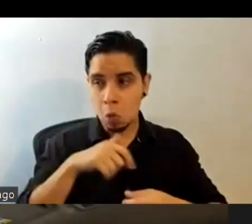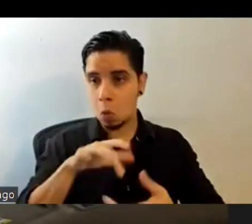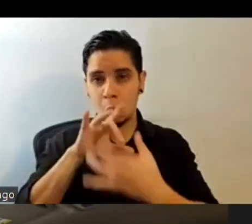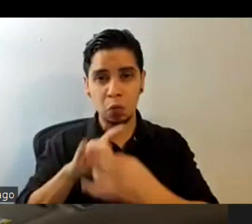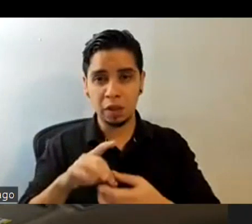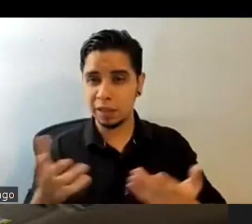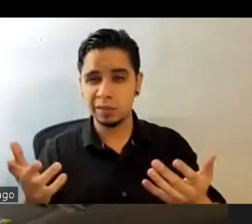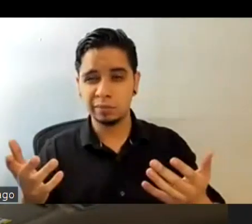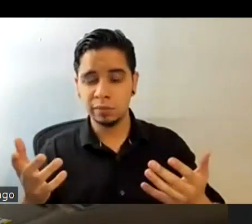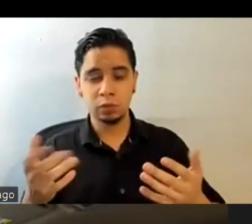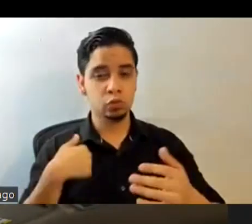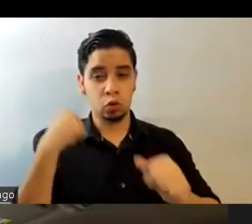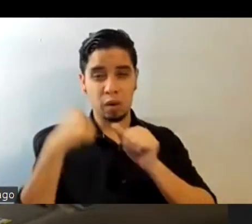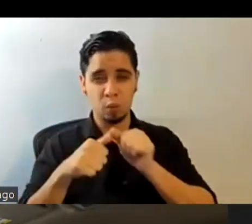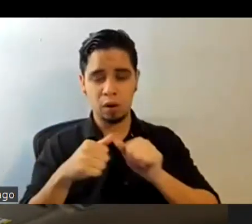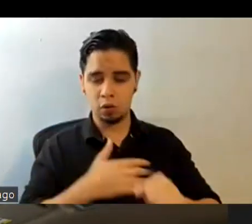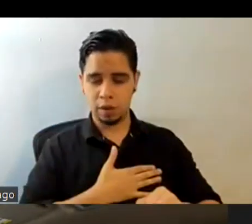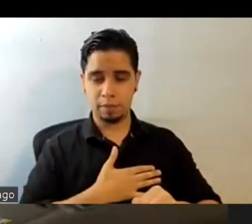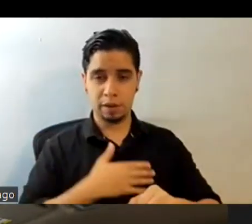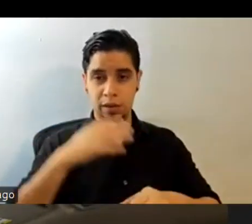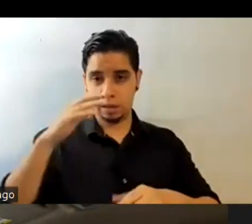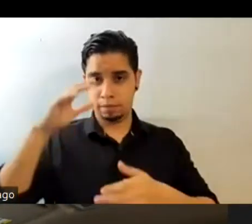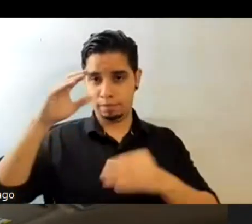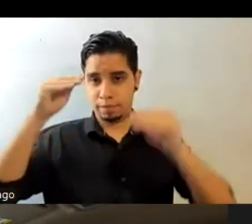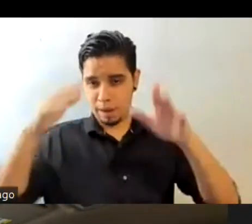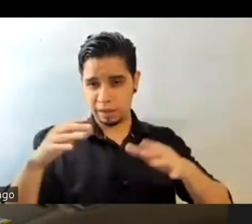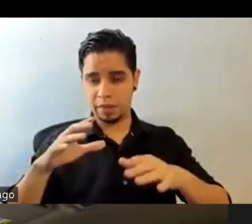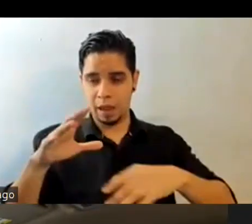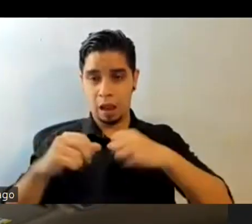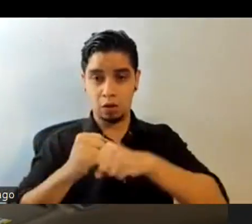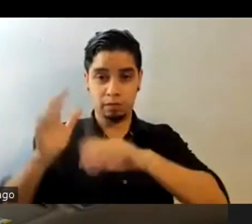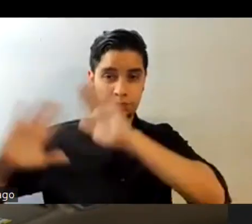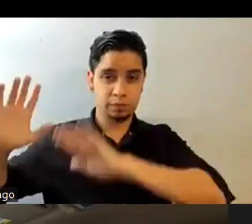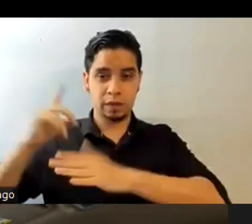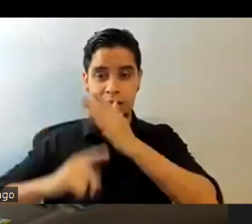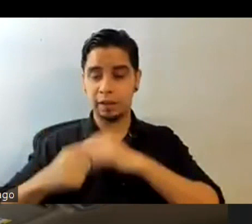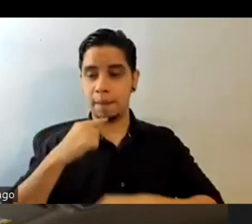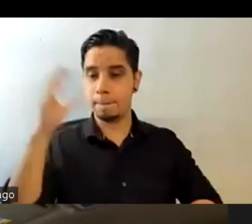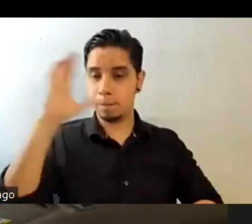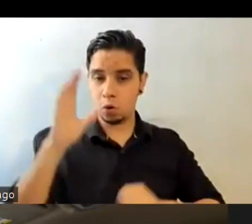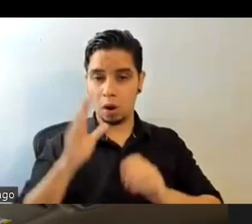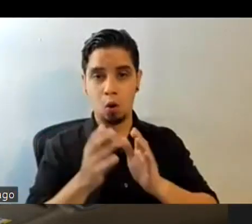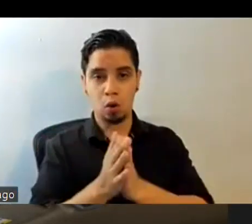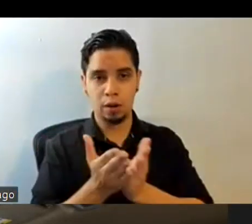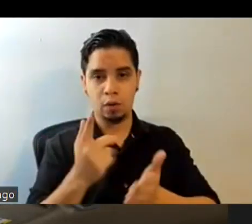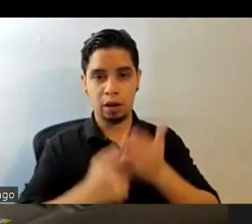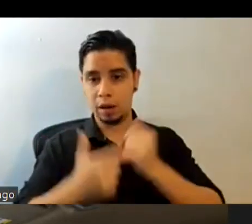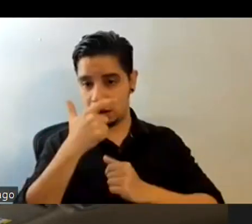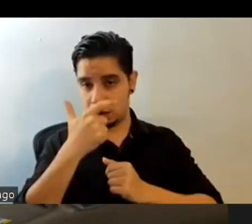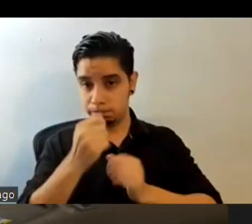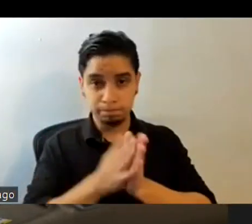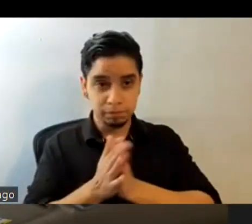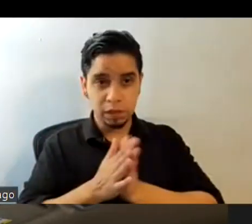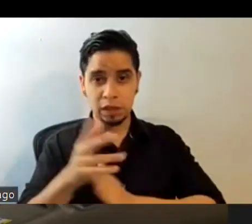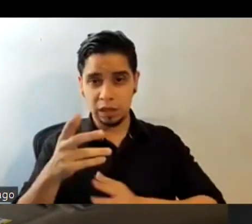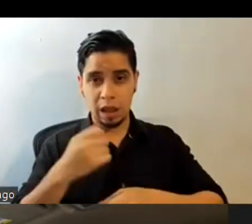siempre recuerdo mucho a mi maestra de grados posteriores que nos decían, busquen un libro que le interese y me hacen un informe de eso. Pues ahí